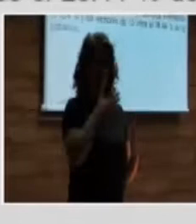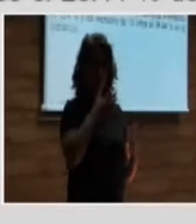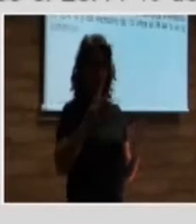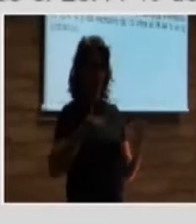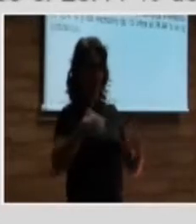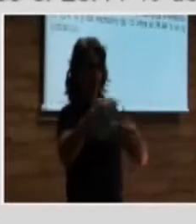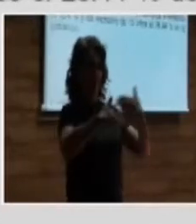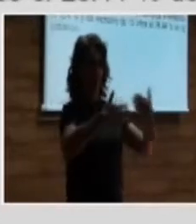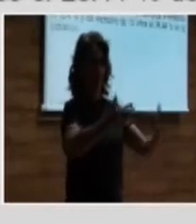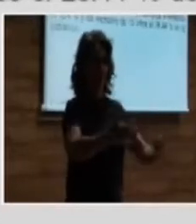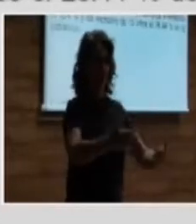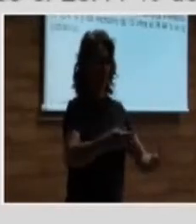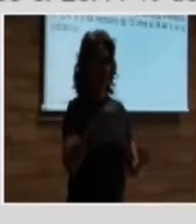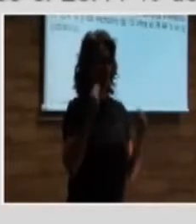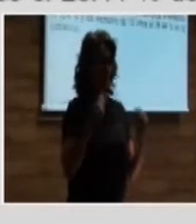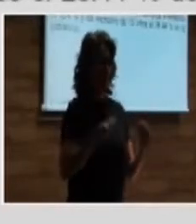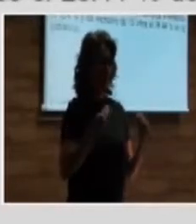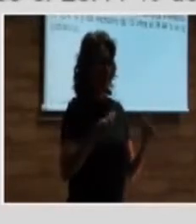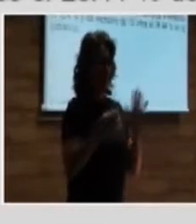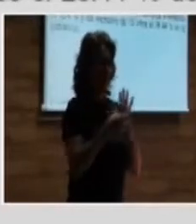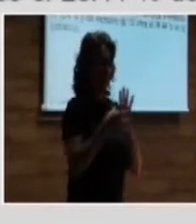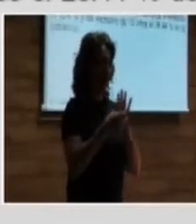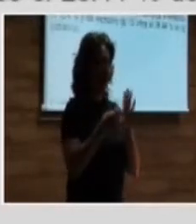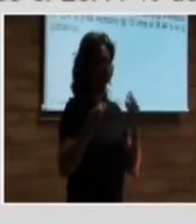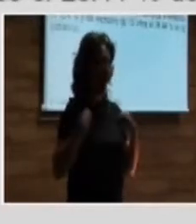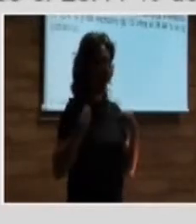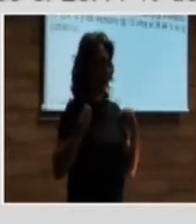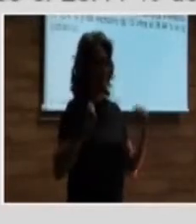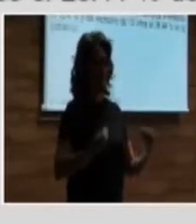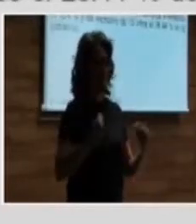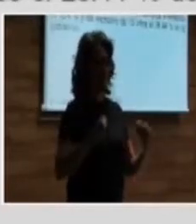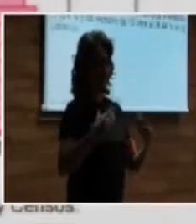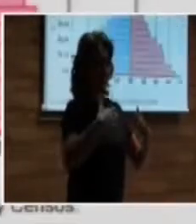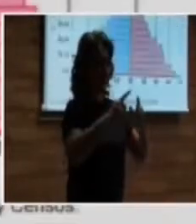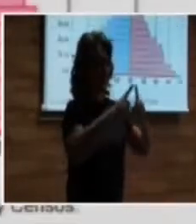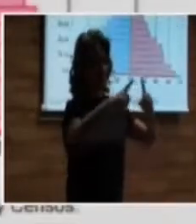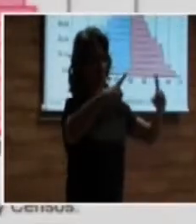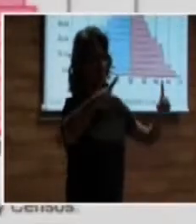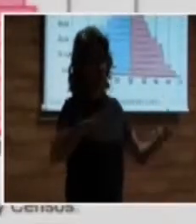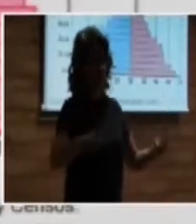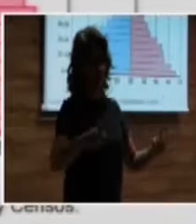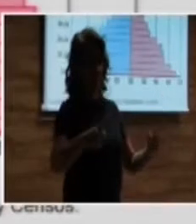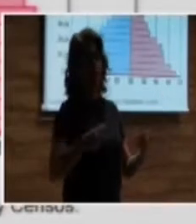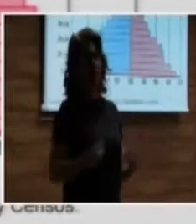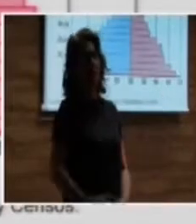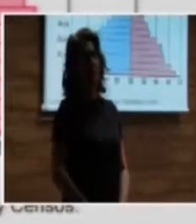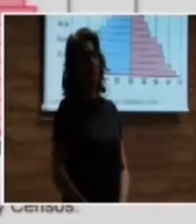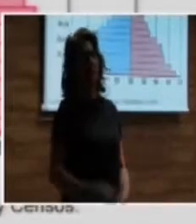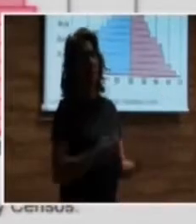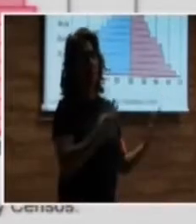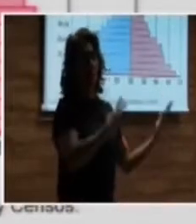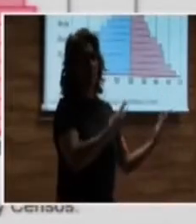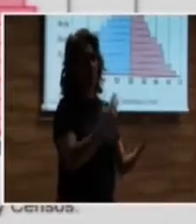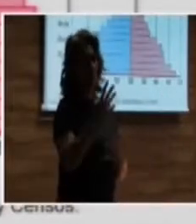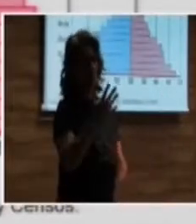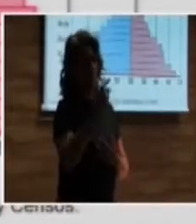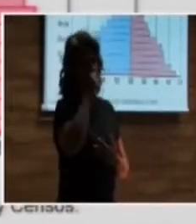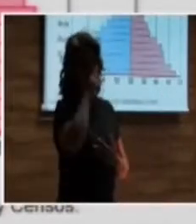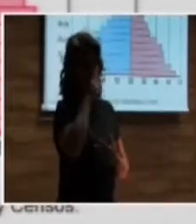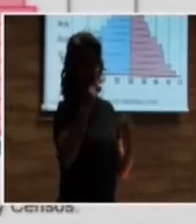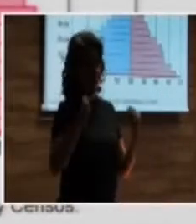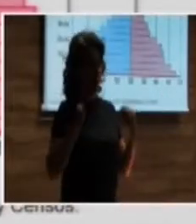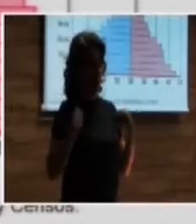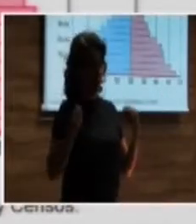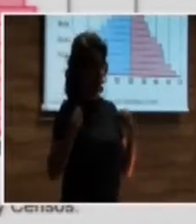se va a los 62 años, y en el 2001 en la Argentina a los 73 años. Bueno, como la misma curva poblacional, esta es